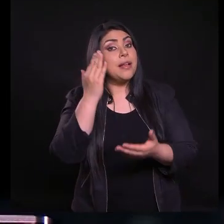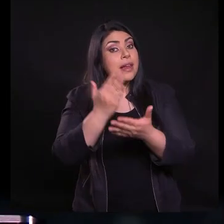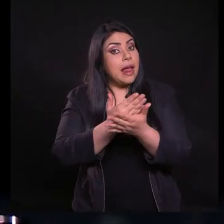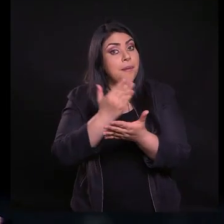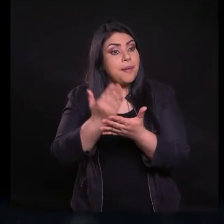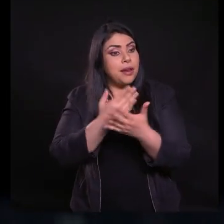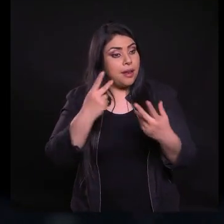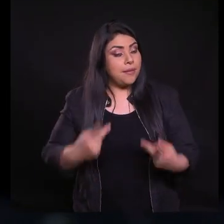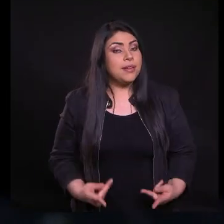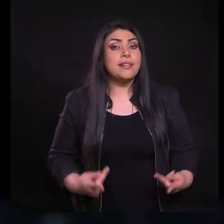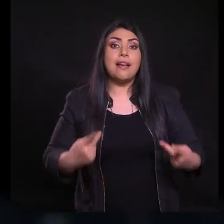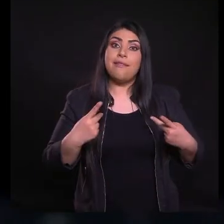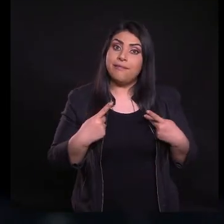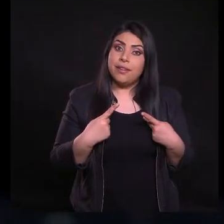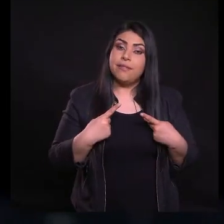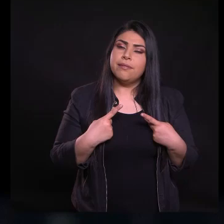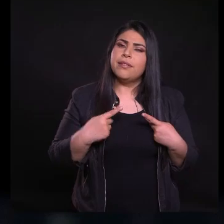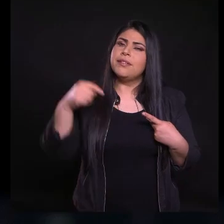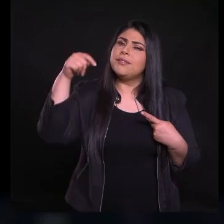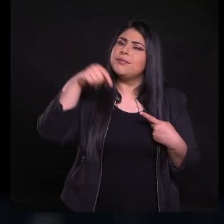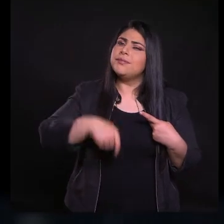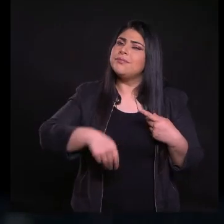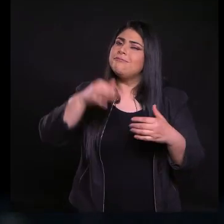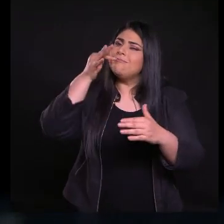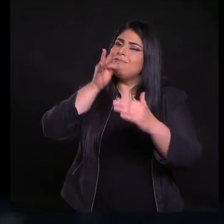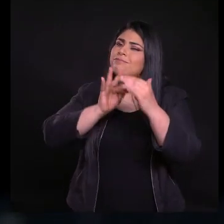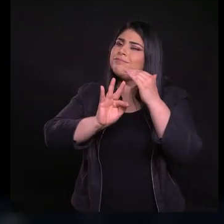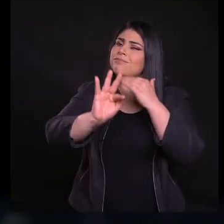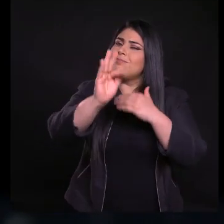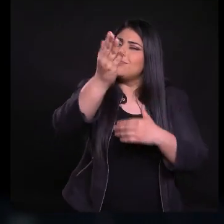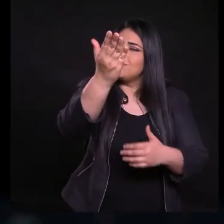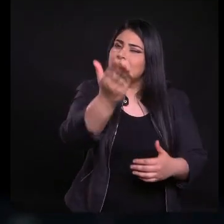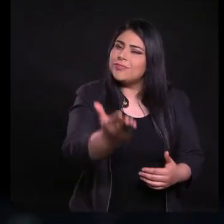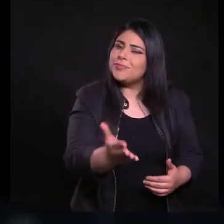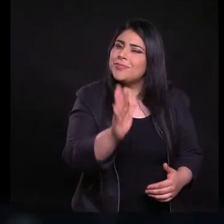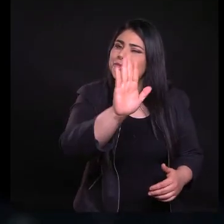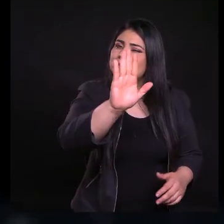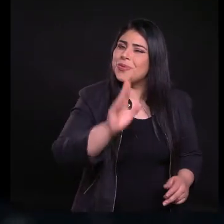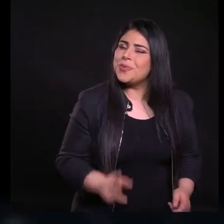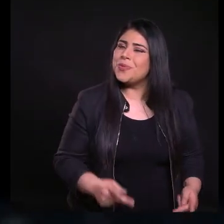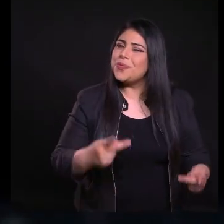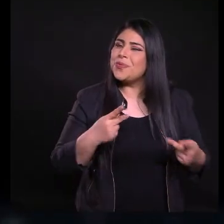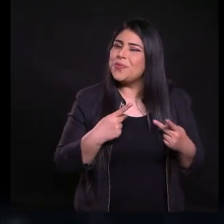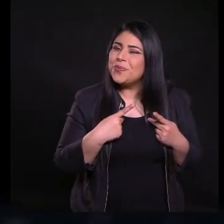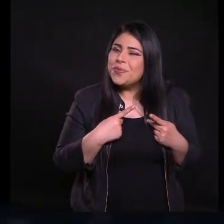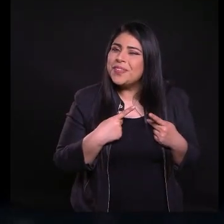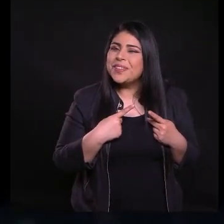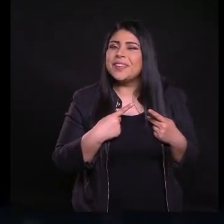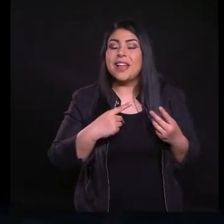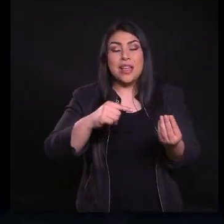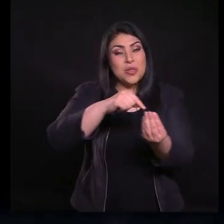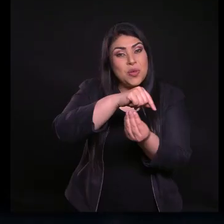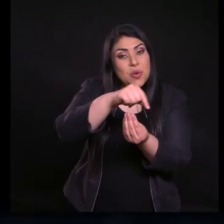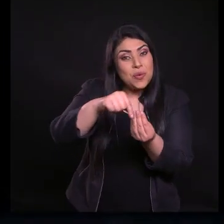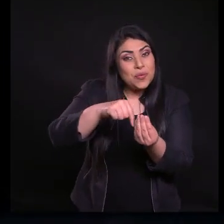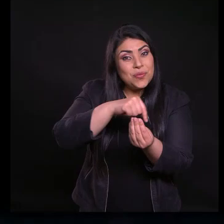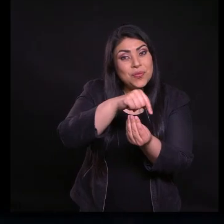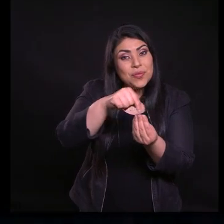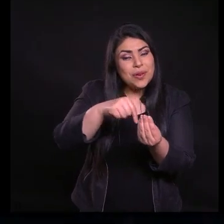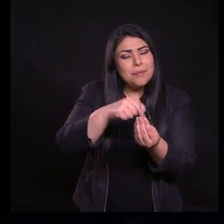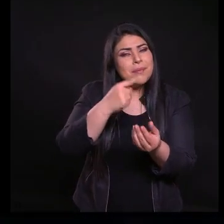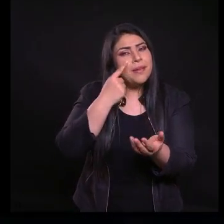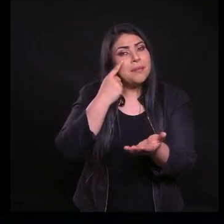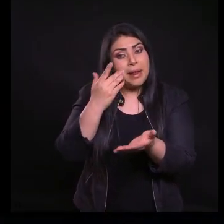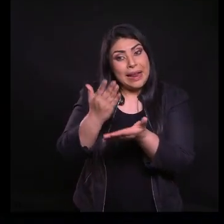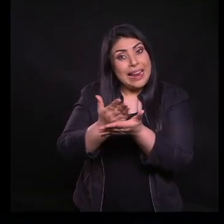y es eficaz y yo quiero profetizar en este día sobre tu vida sobre tu casa sobre tu familia que la palabra de dios